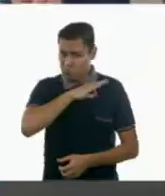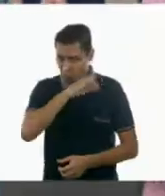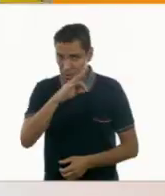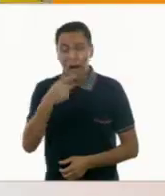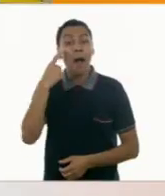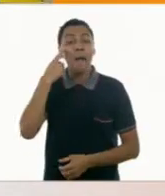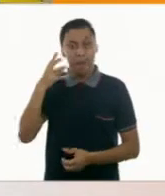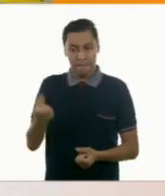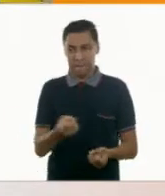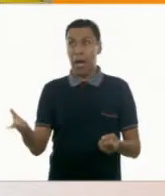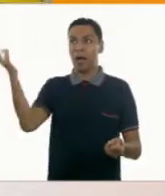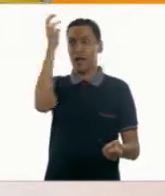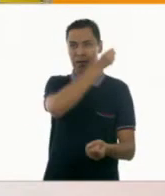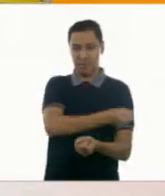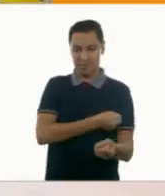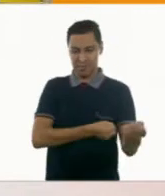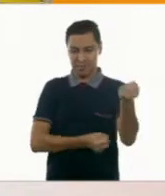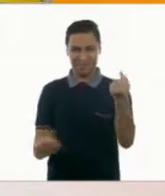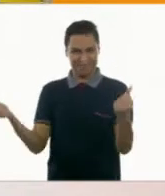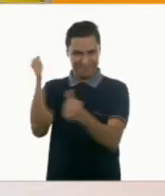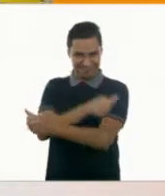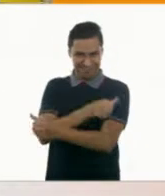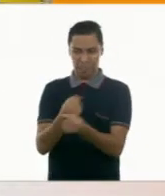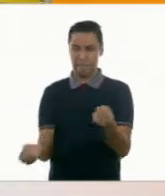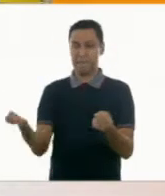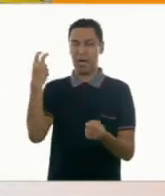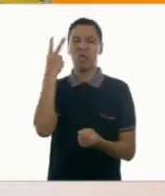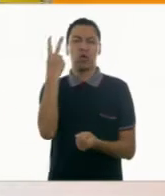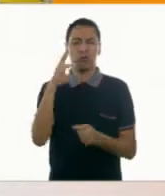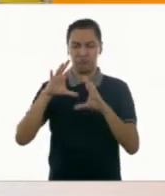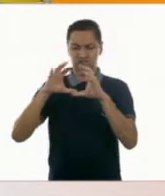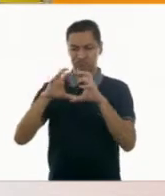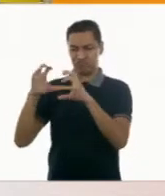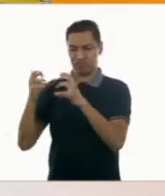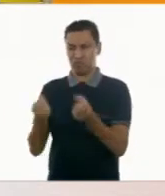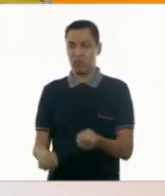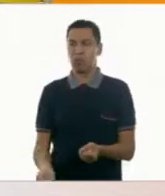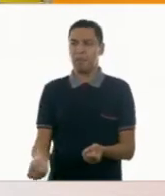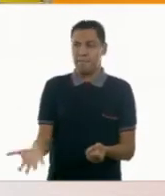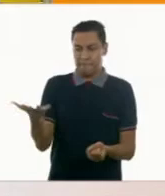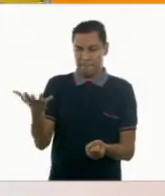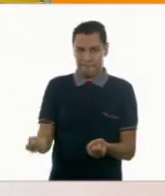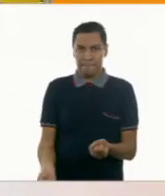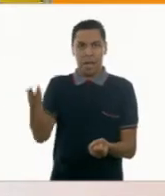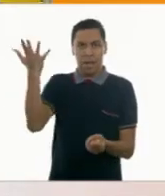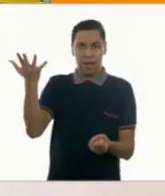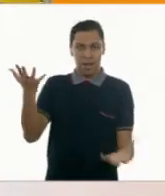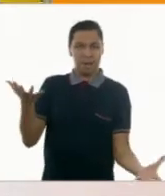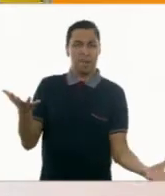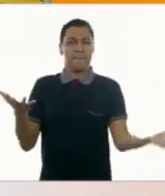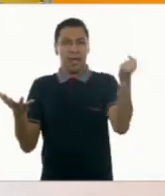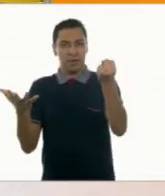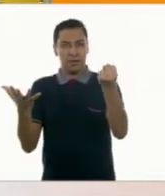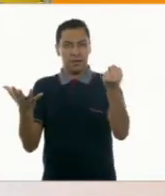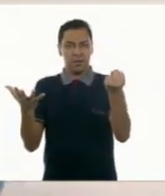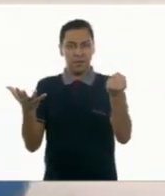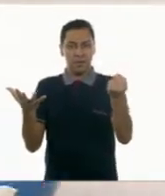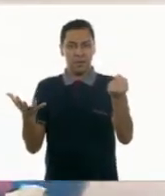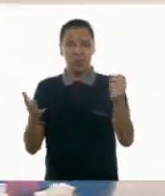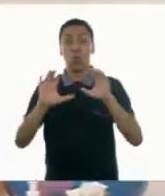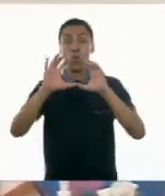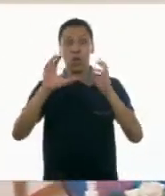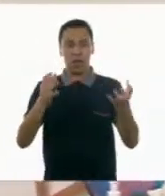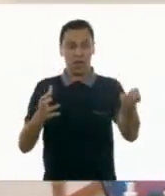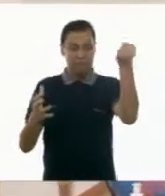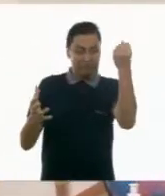Inténtenlo. El reto te lo voy a dejar a ti con dos calcetas, con dos bolitas de calcetas, que no se te caigan.